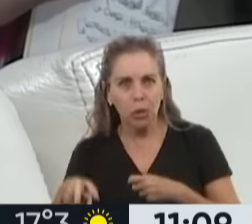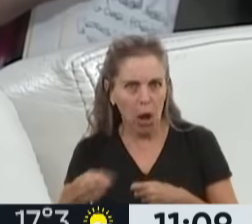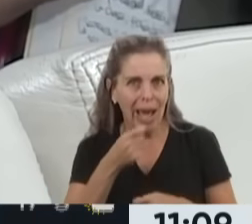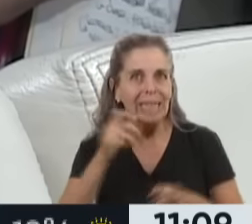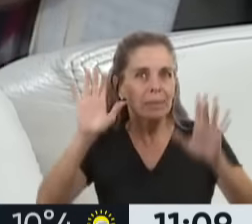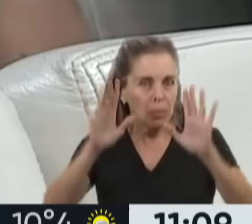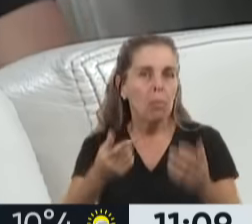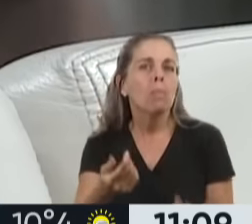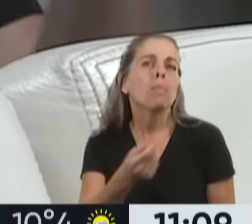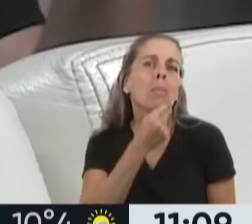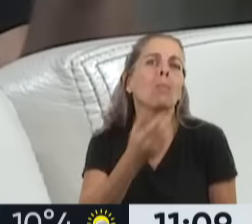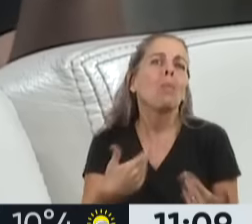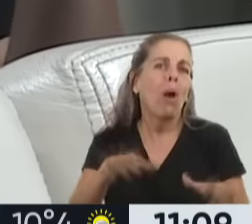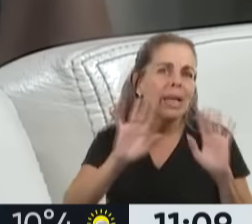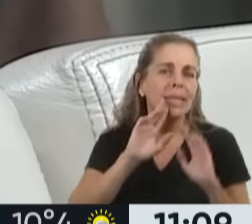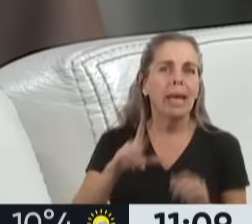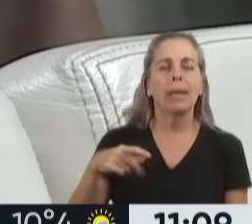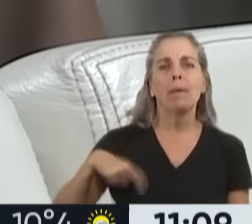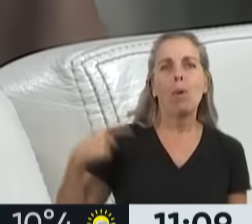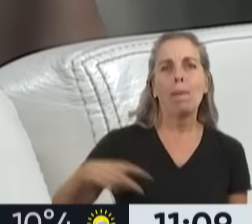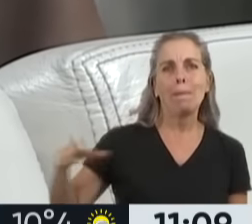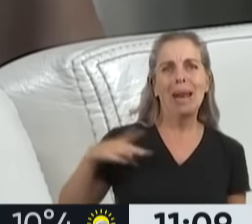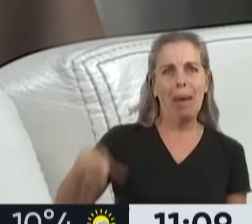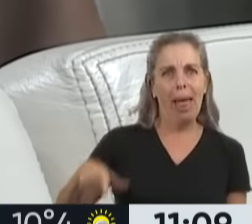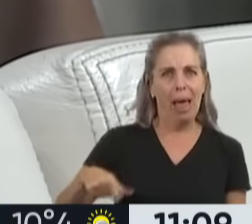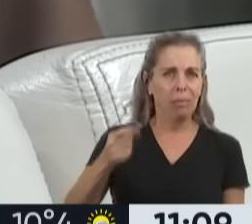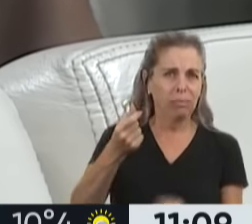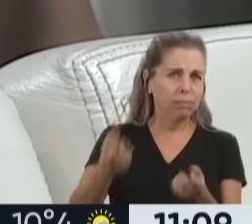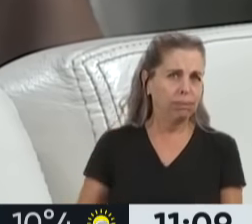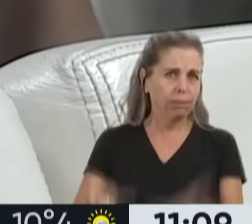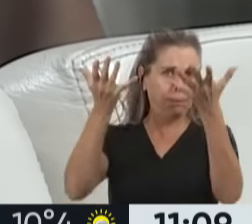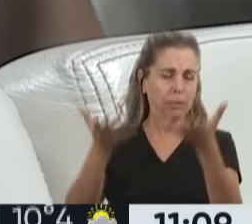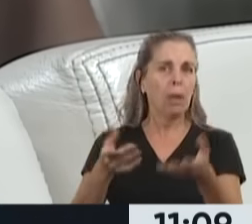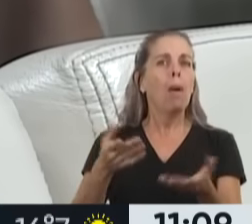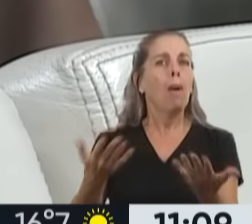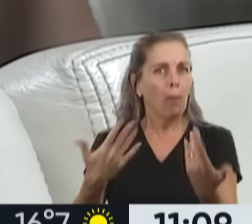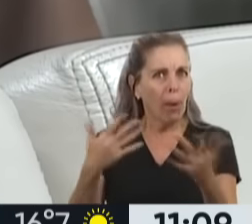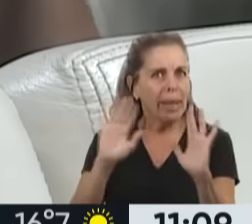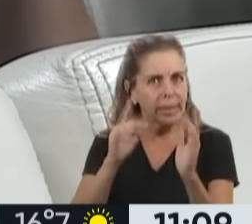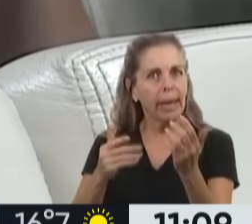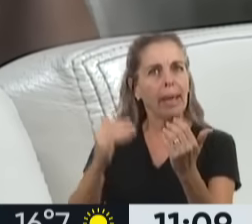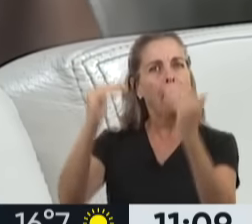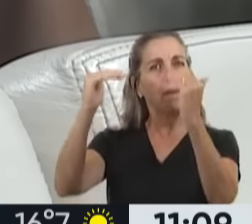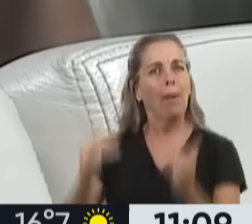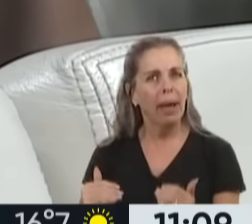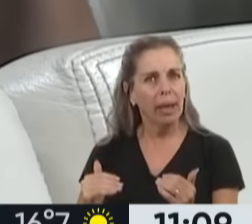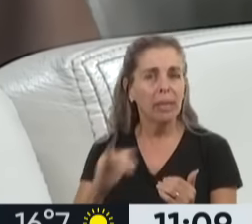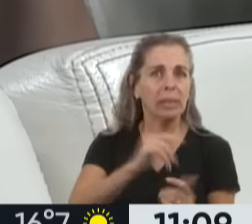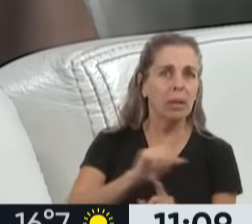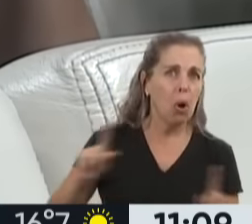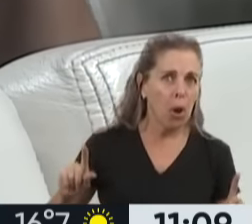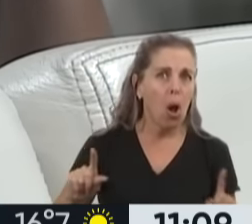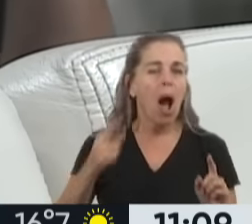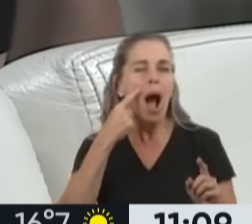prepagas retrotraen que aplicaron y cuál va a ser la situación del superintendente de servicios de salud